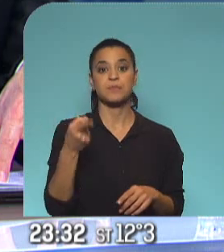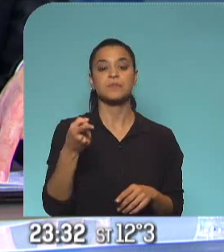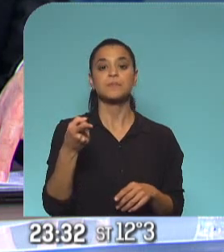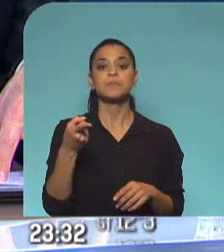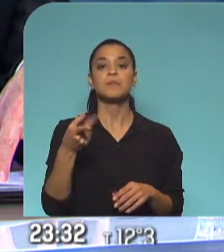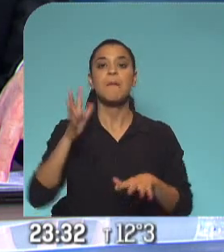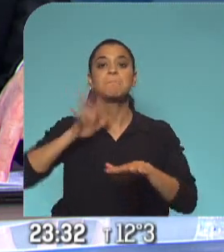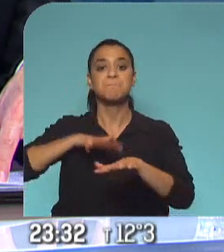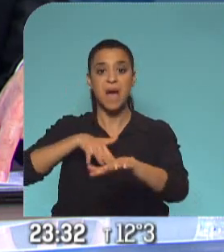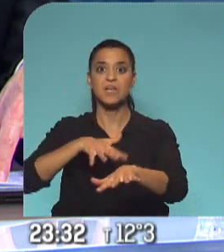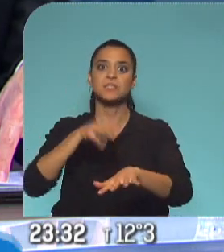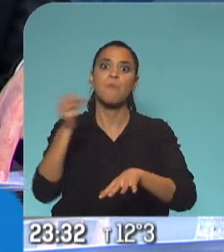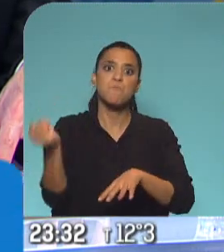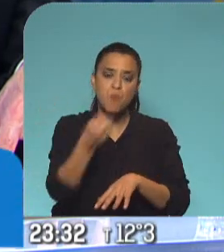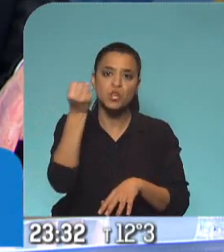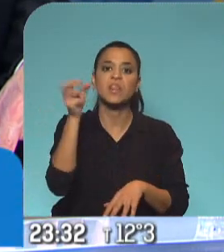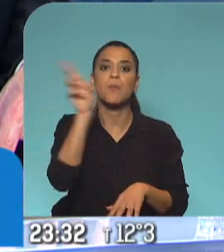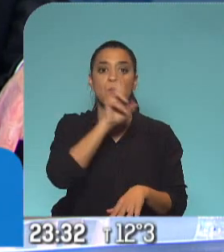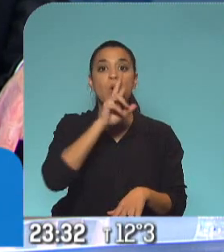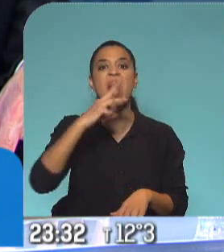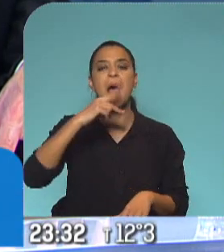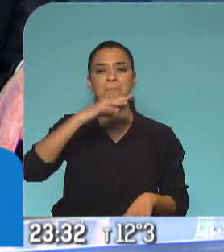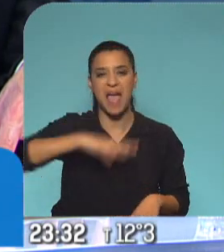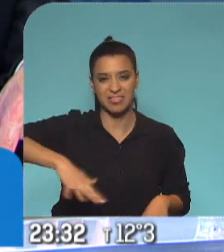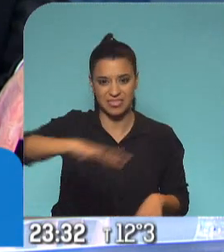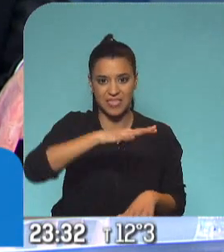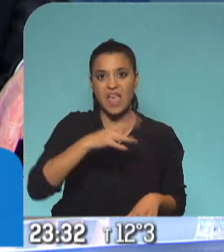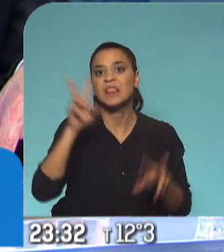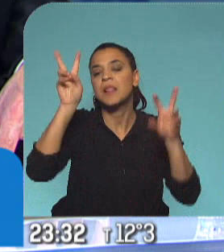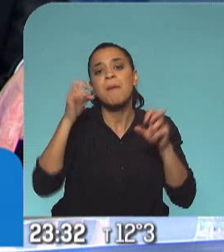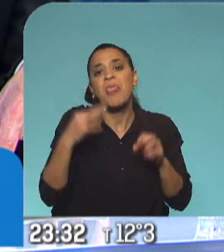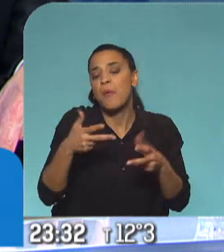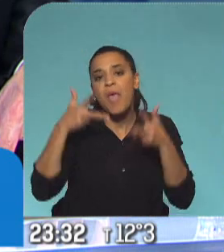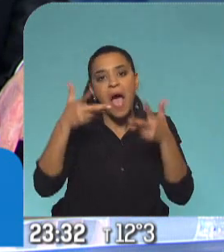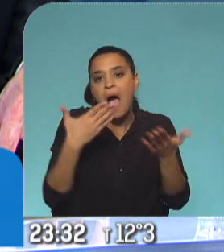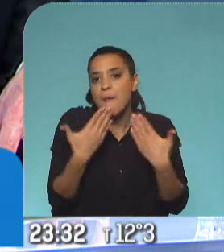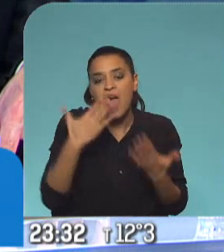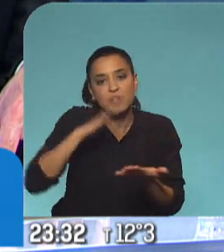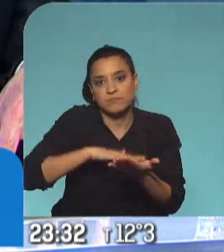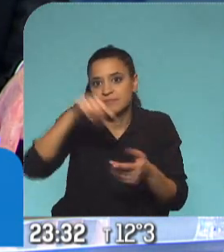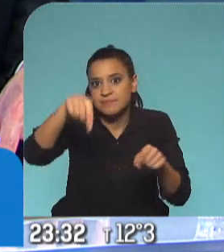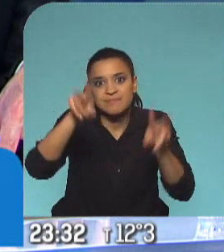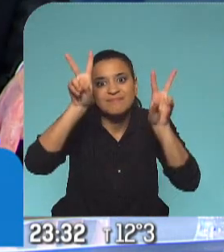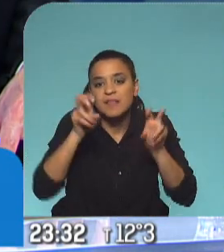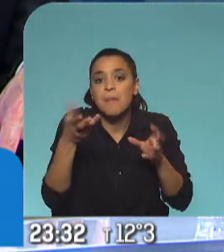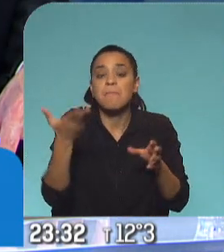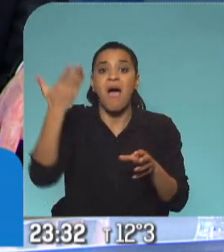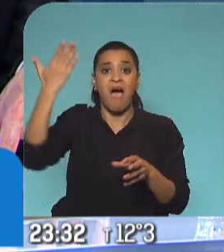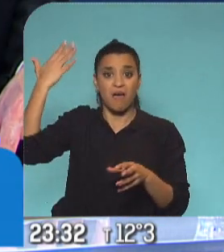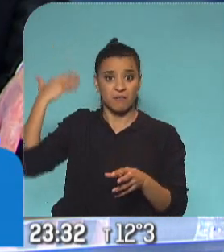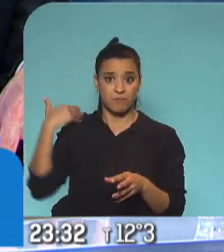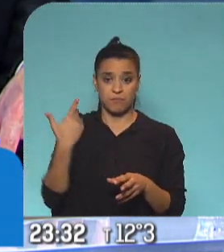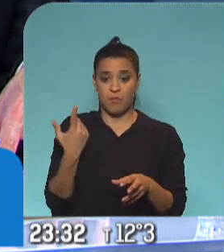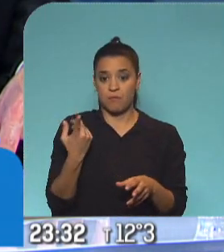realizó una marcha sumamente importante de las mujeres allí en La Plata. Era un tema ineludible, ¿no?, en este debate, por lo que vino pasando durante